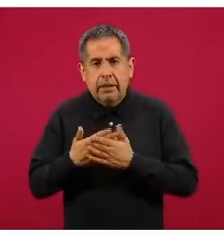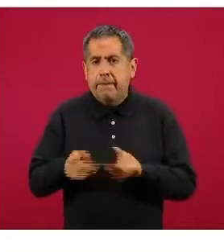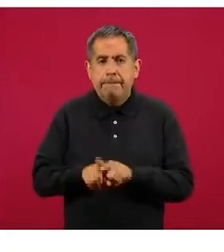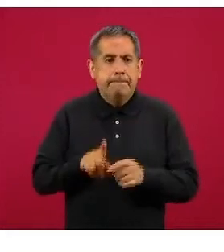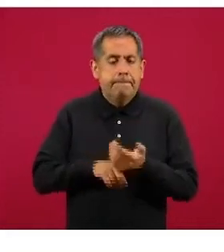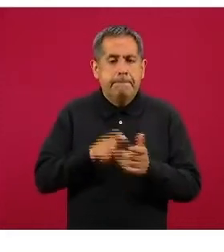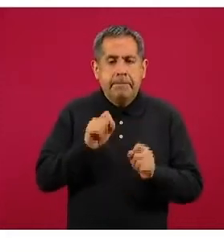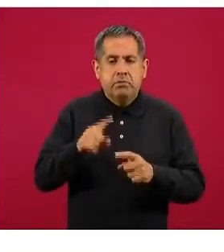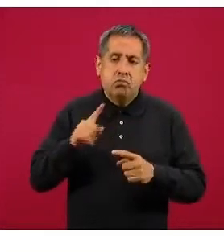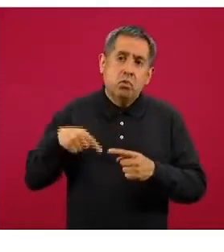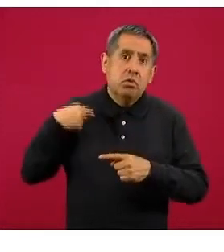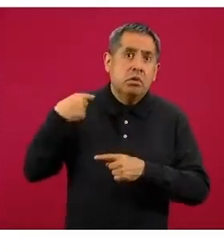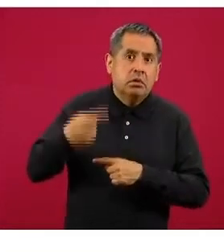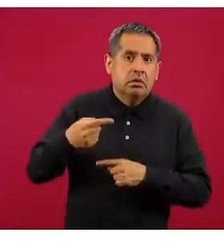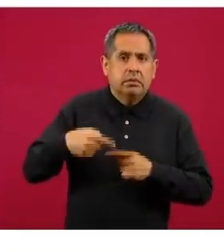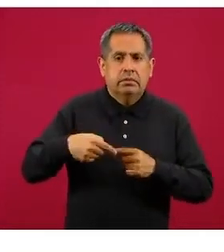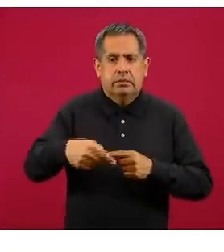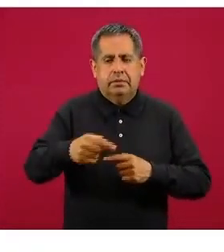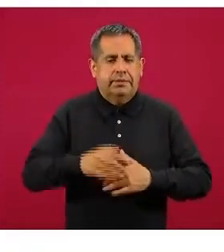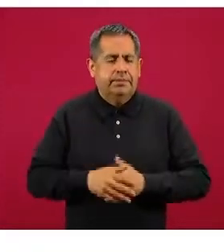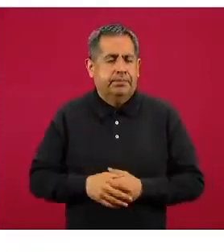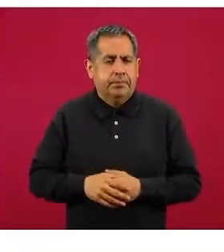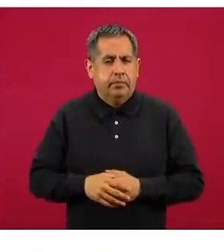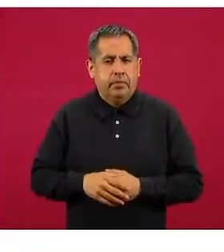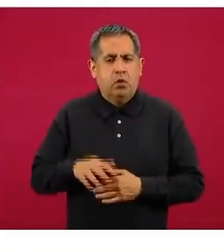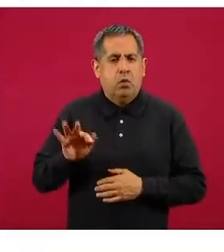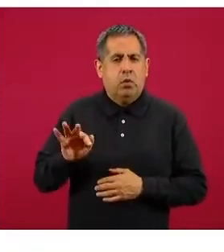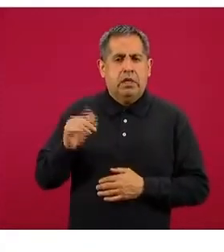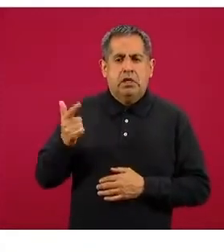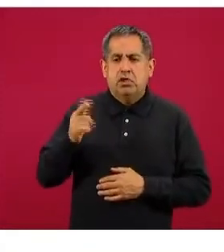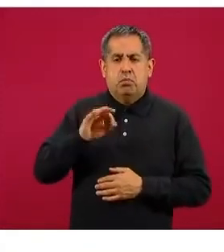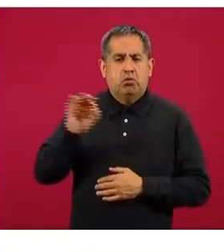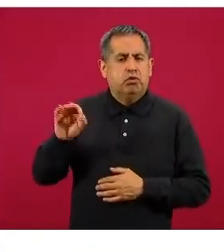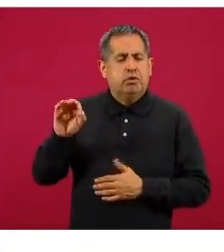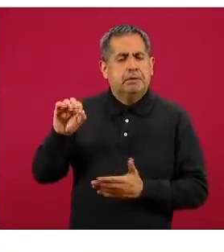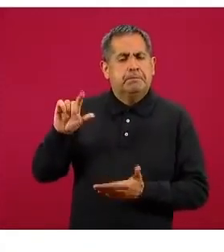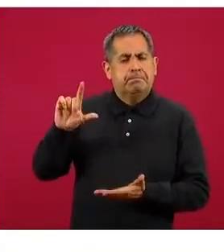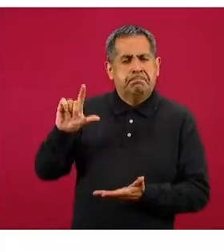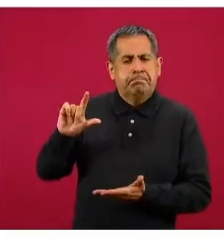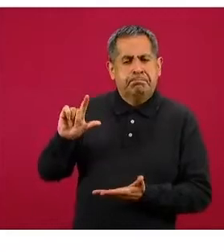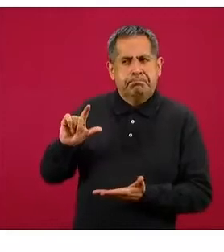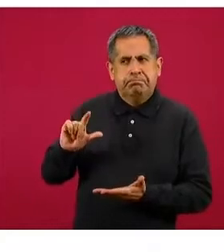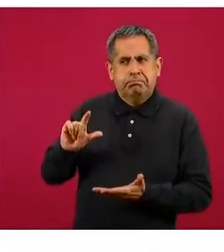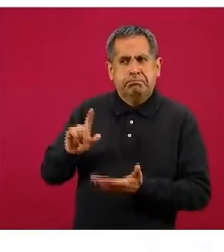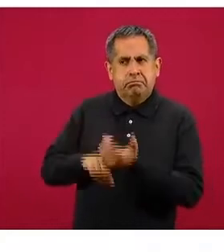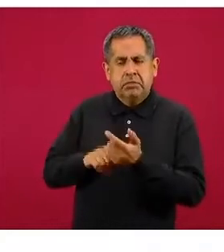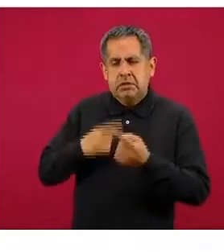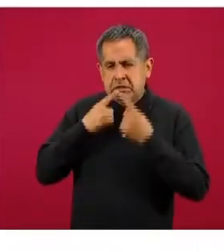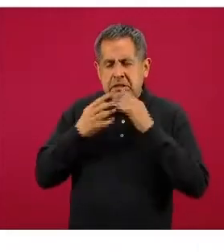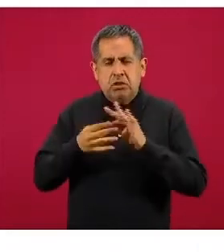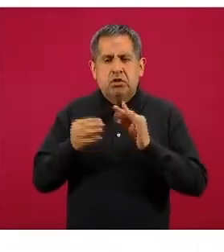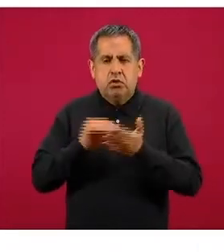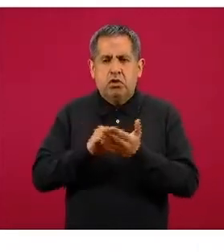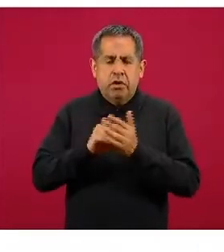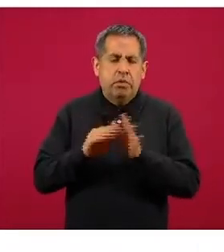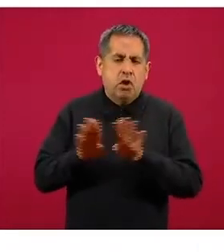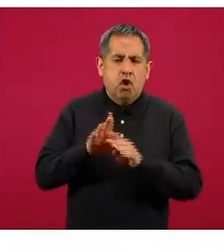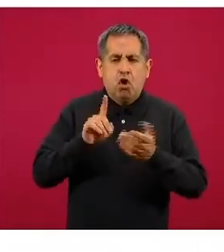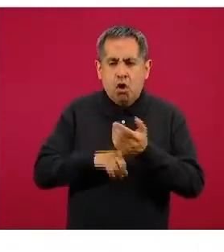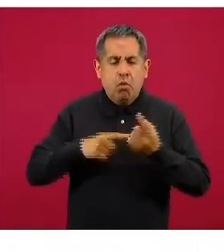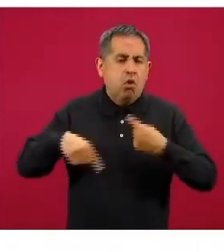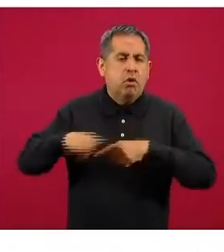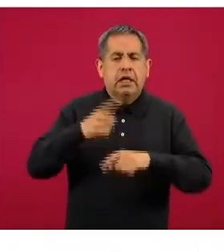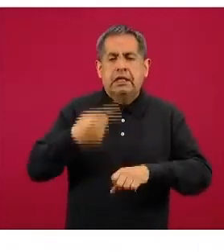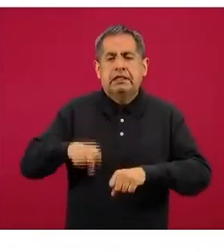misma para siguientes días. Menos 47% sigue todavía representando ese descenso en comparación a